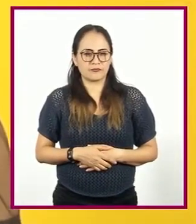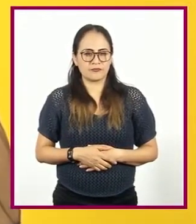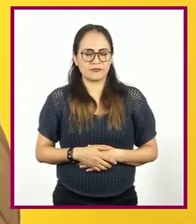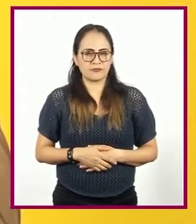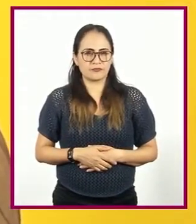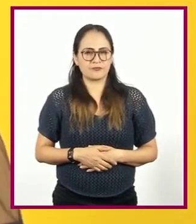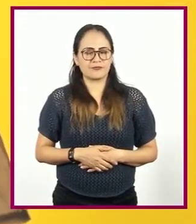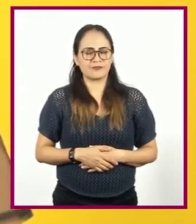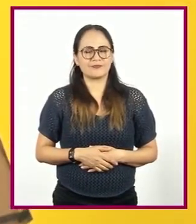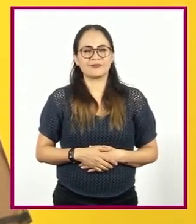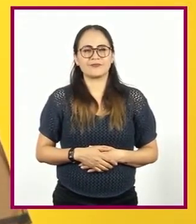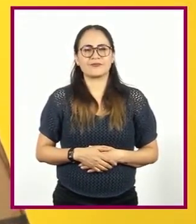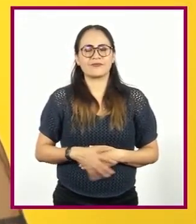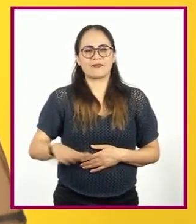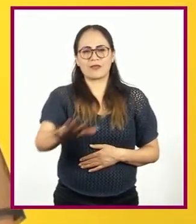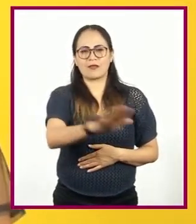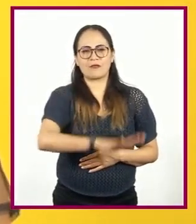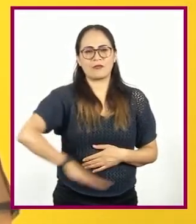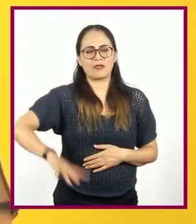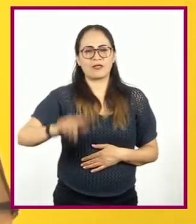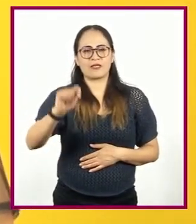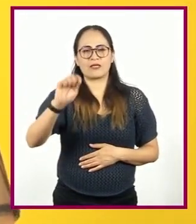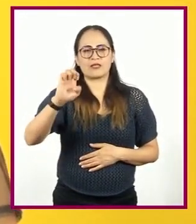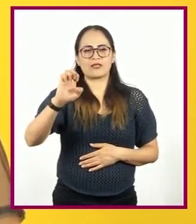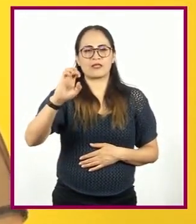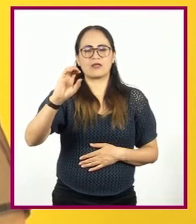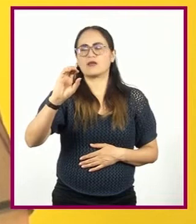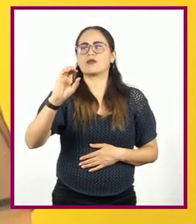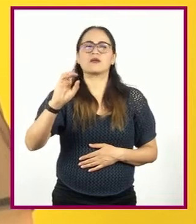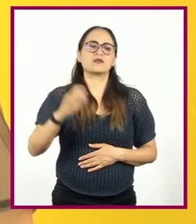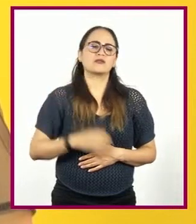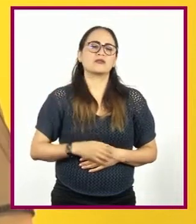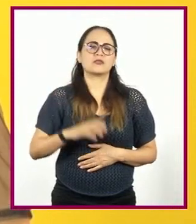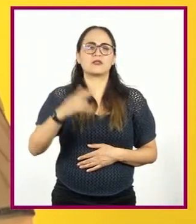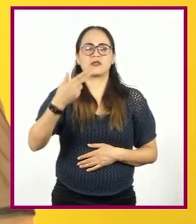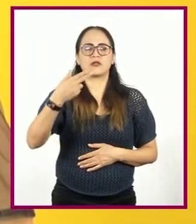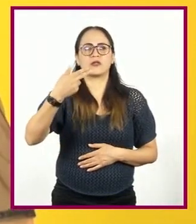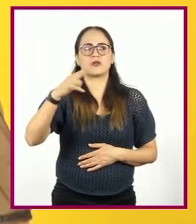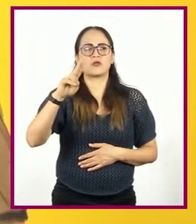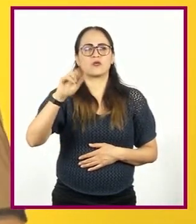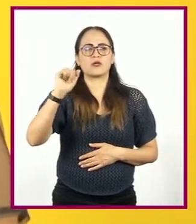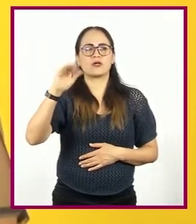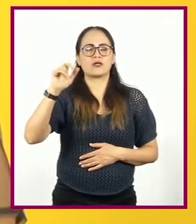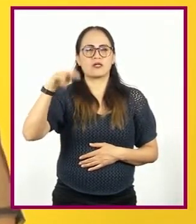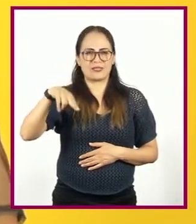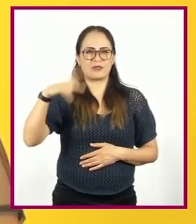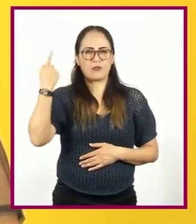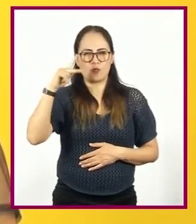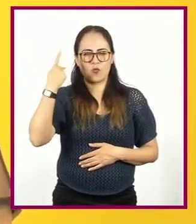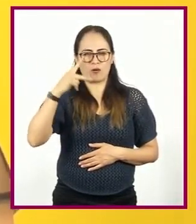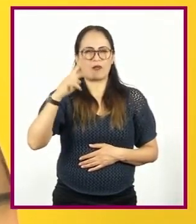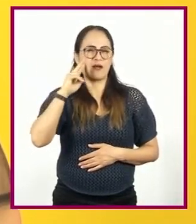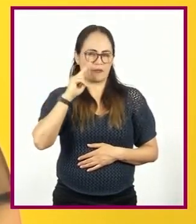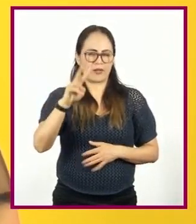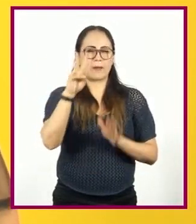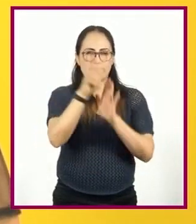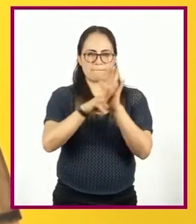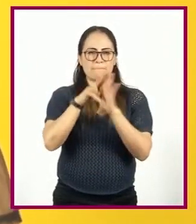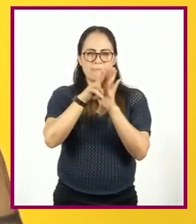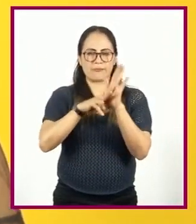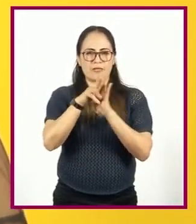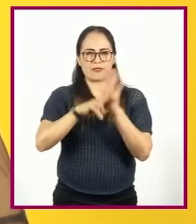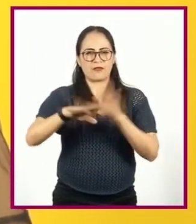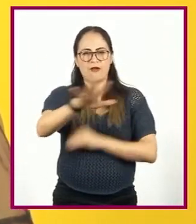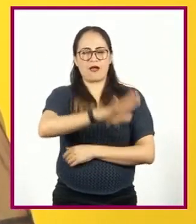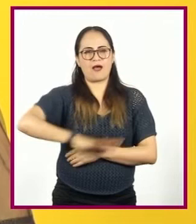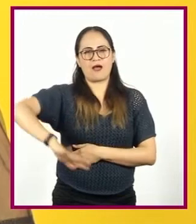A propósito del Valle de Tehuacán, Cuicatlán, veamos y escuchemos el siguiente video acerca de esta